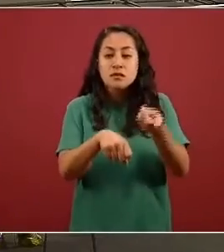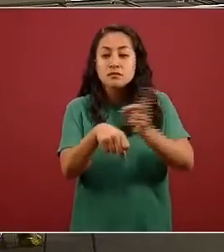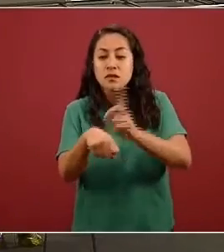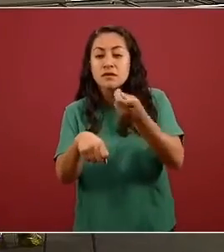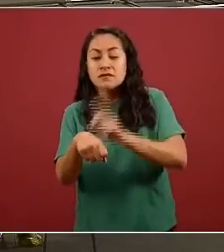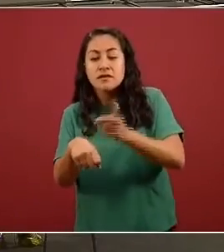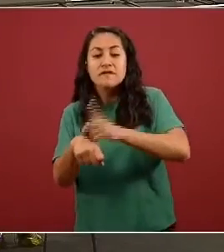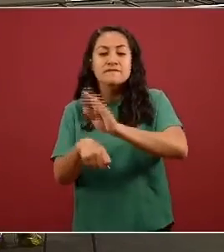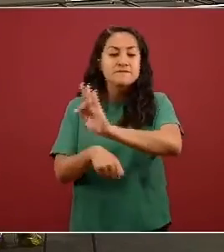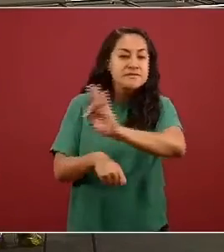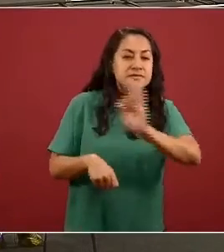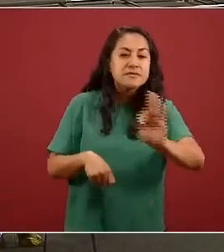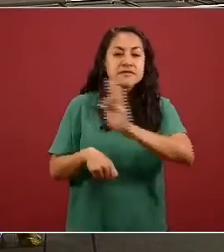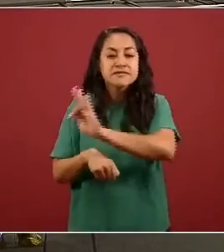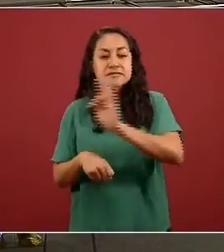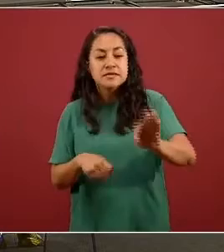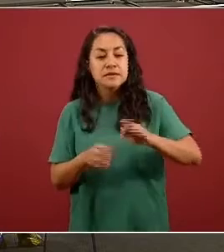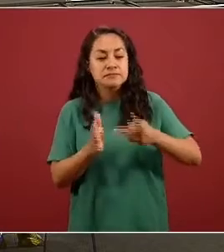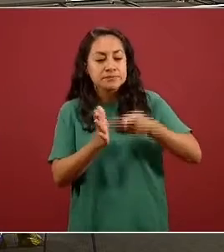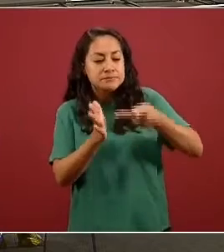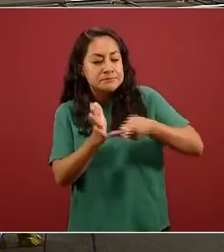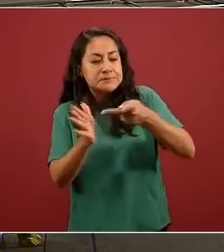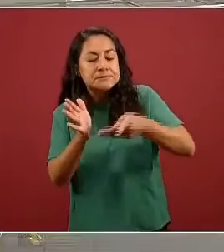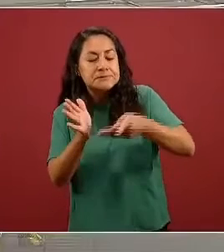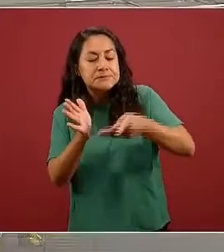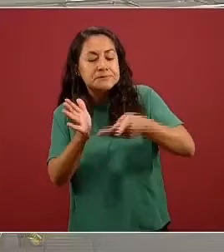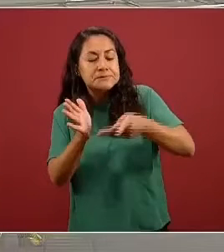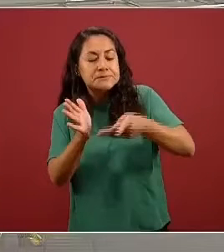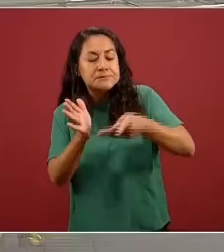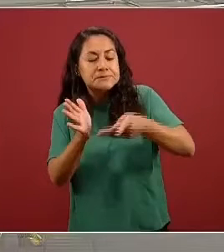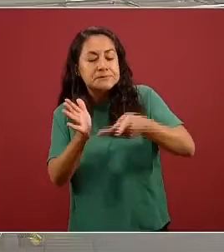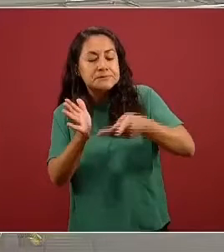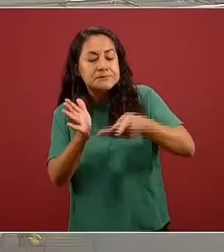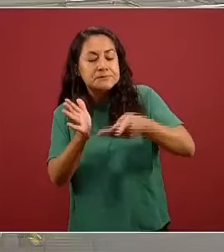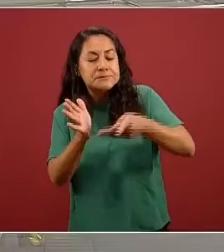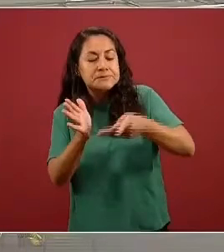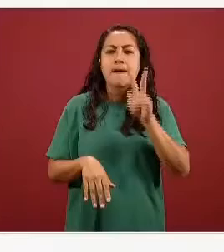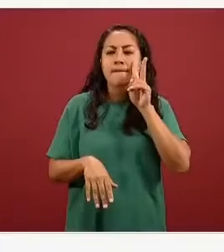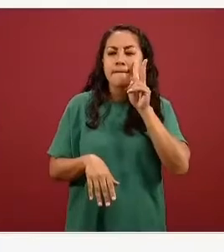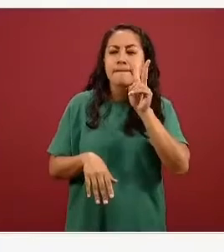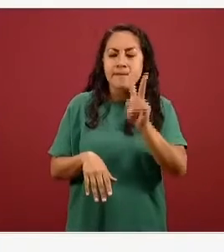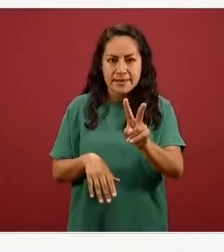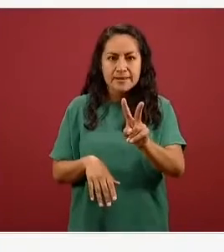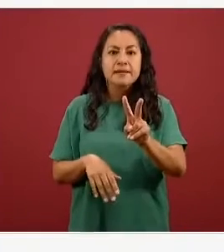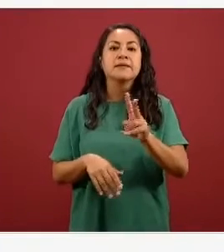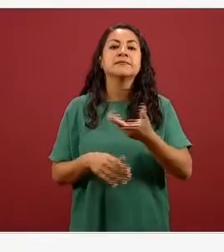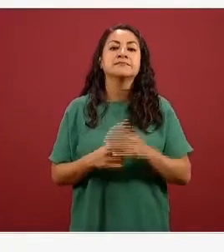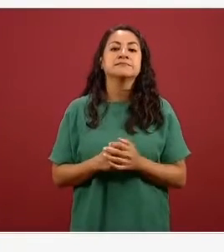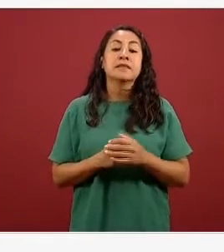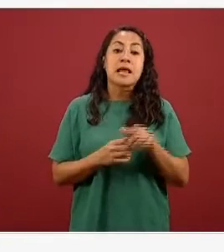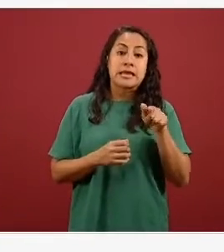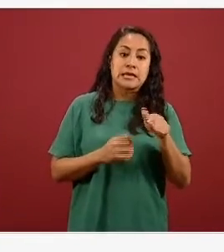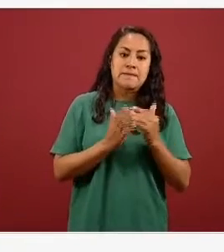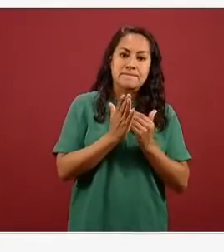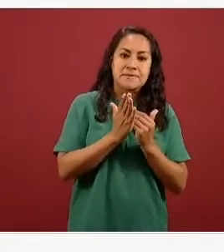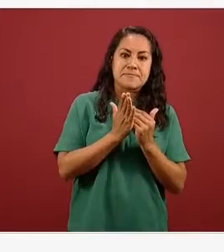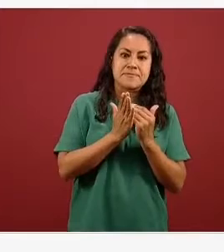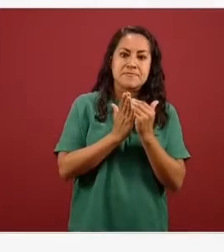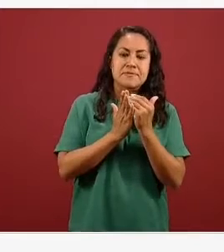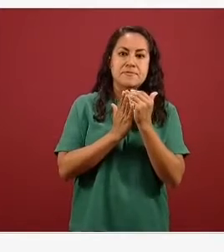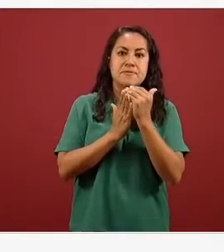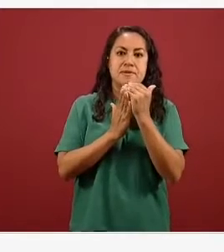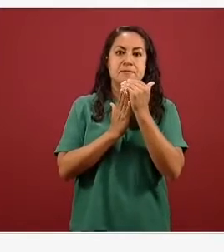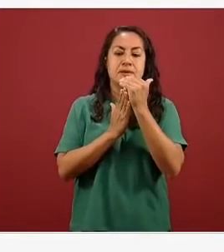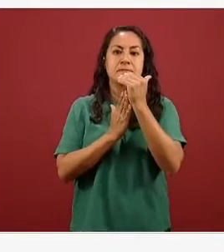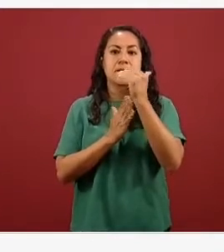defunción, cómo se han ido presentando las mismas. Vemos esta tendencia ligeramente ascendente que tenemos por los